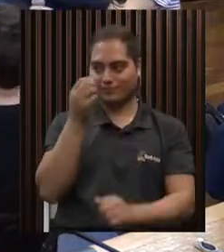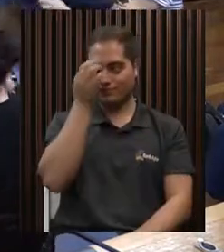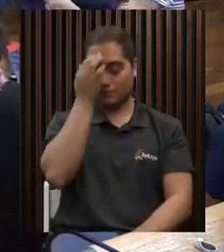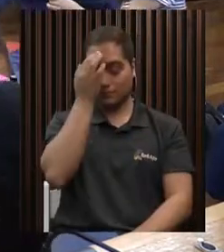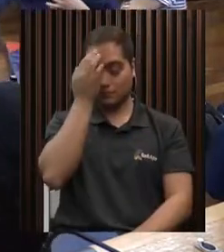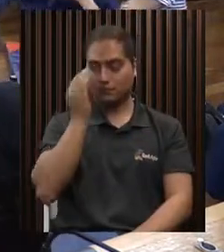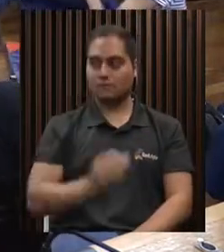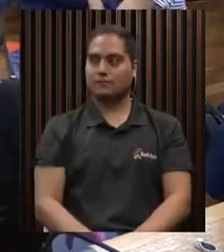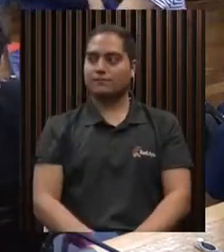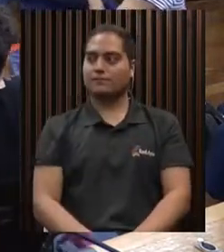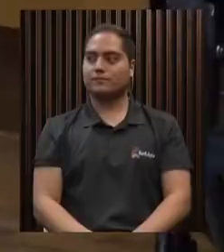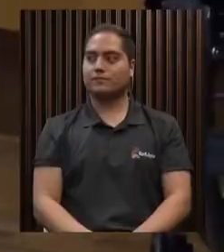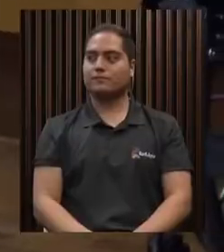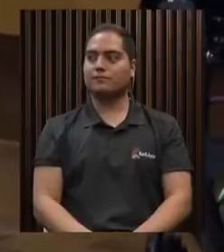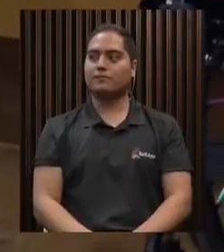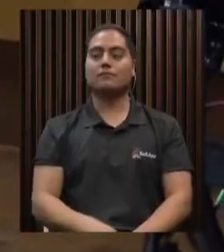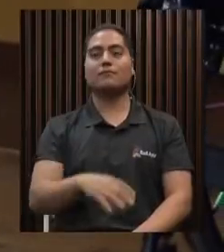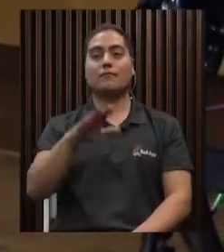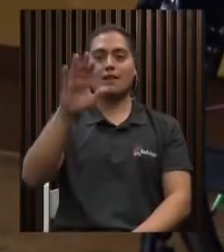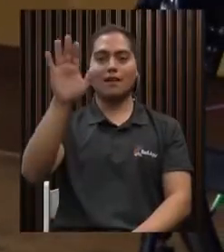Eso es.